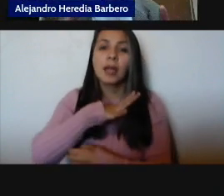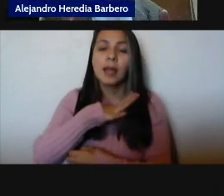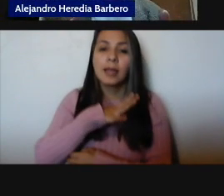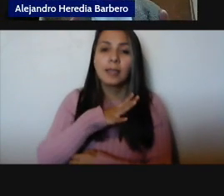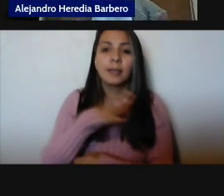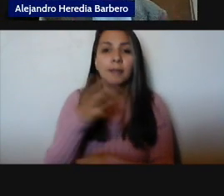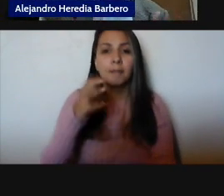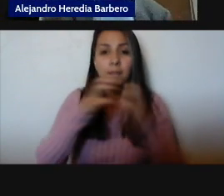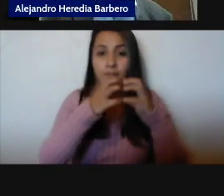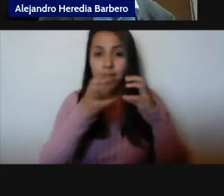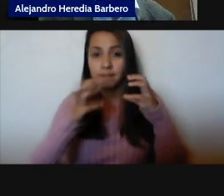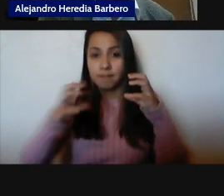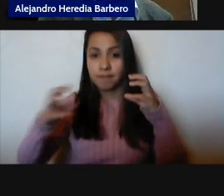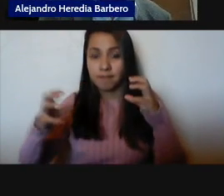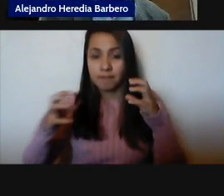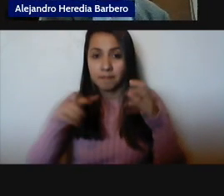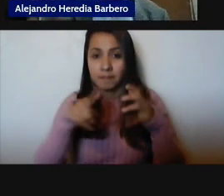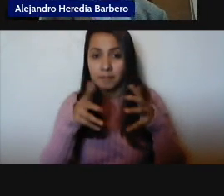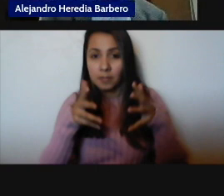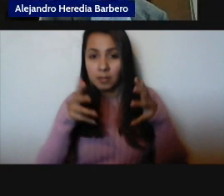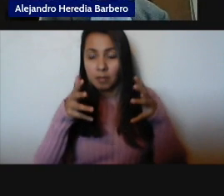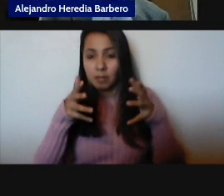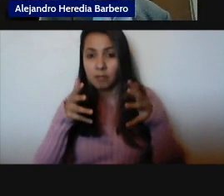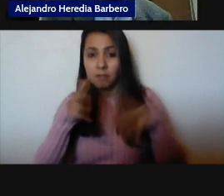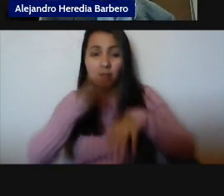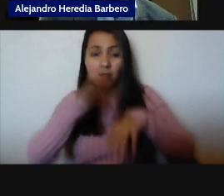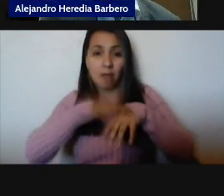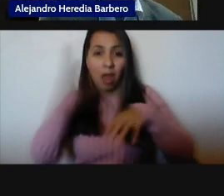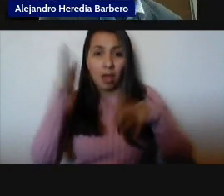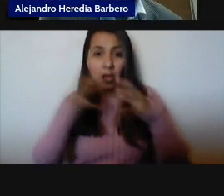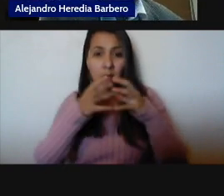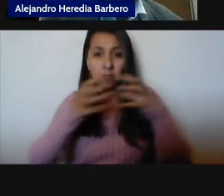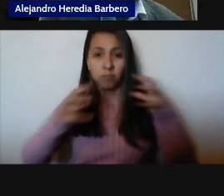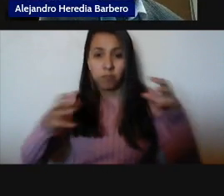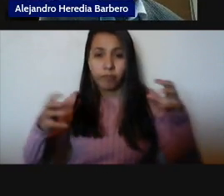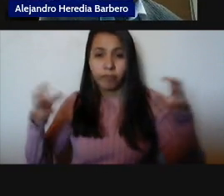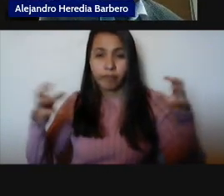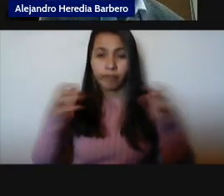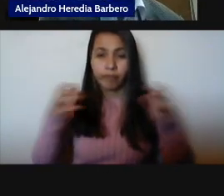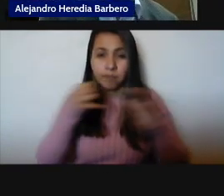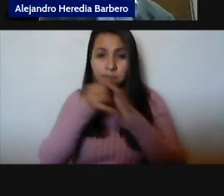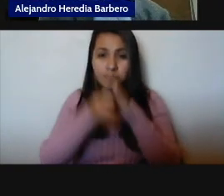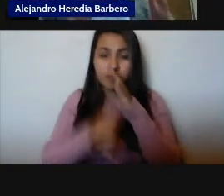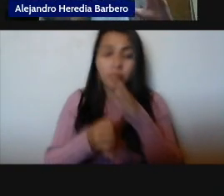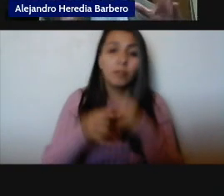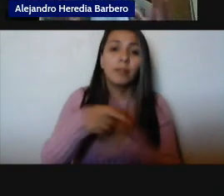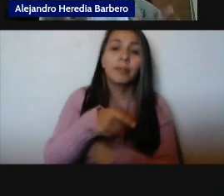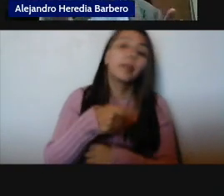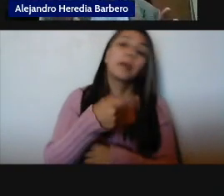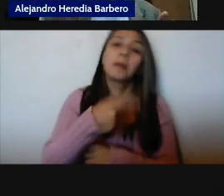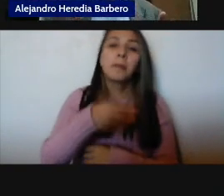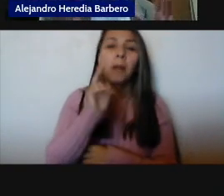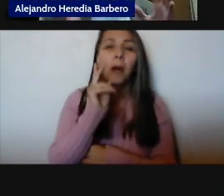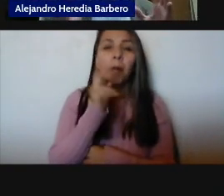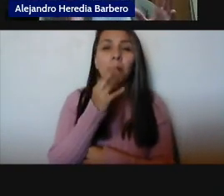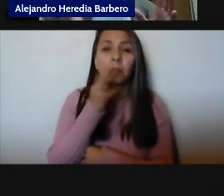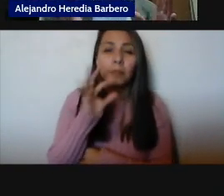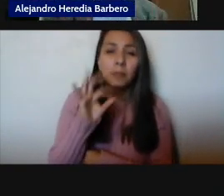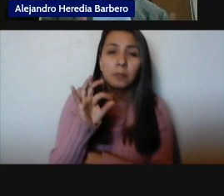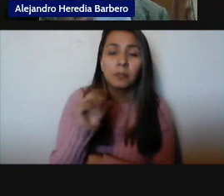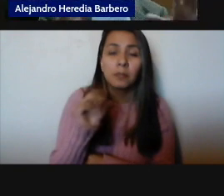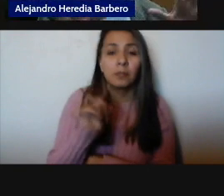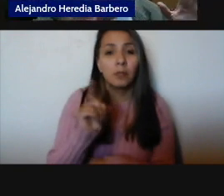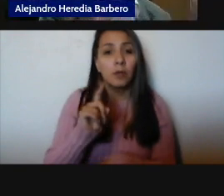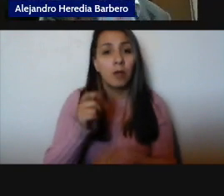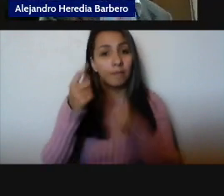transitan hacia compuestos de mayores masas moleculares, pero no son cualquier molécula, son moléculas